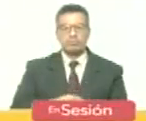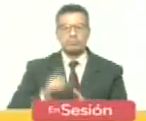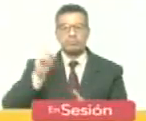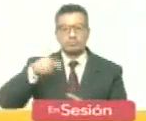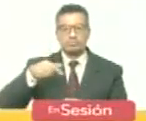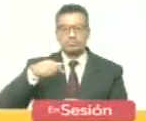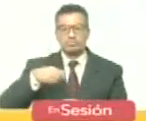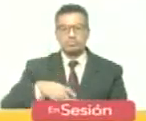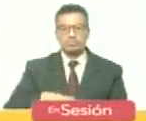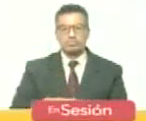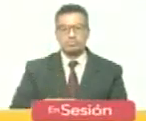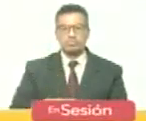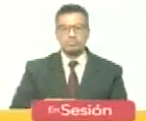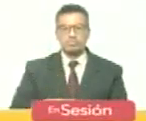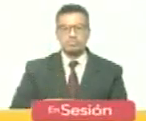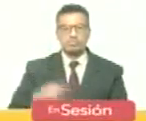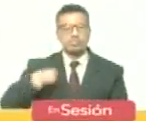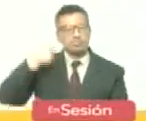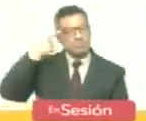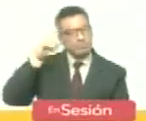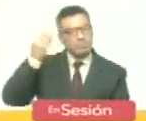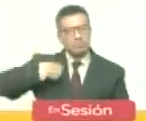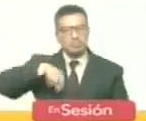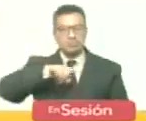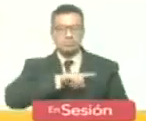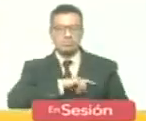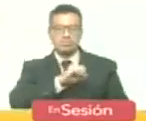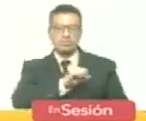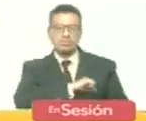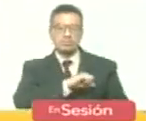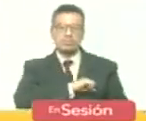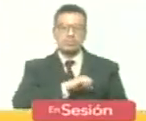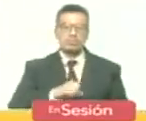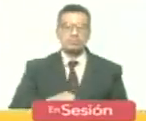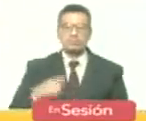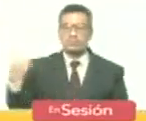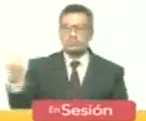Además, creyendo que nosotros nos íbamos a asustar. No,